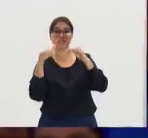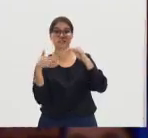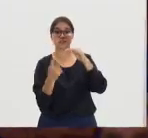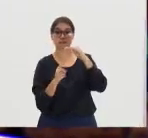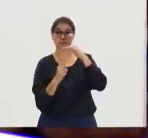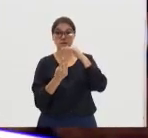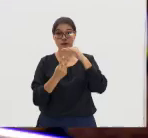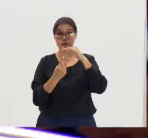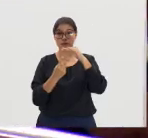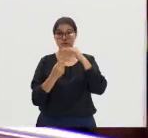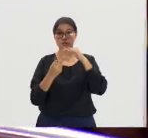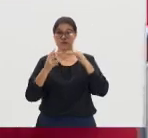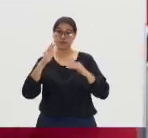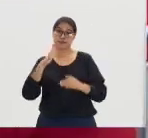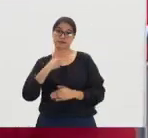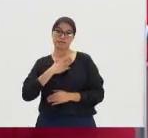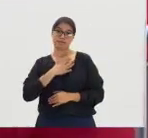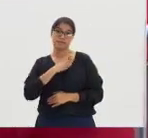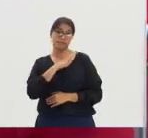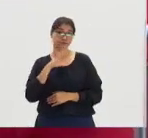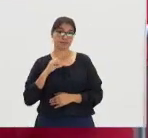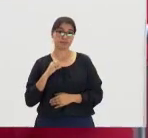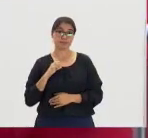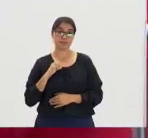¿Estás trabajando para qué?